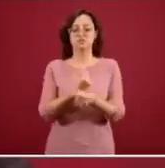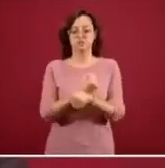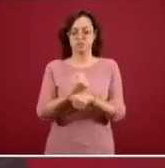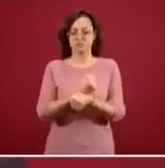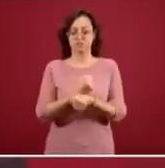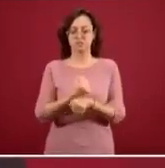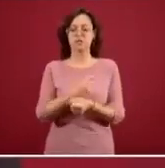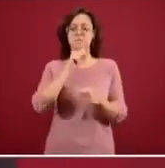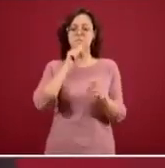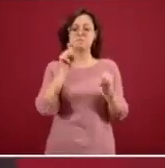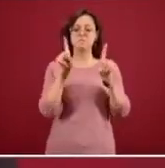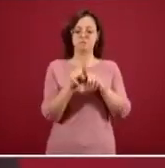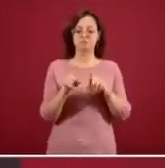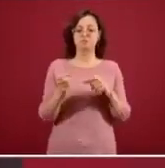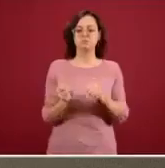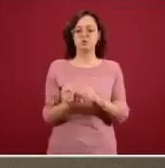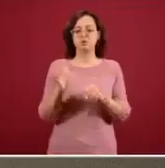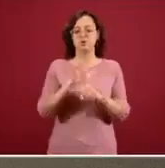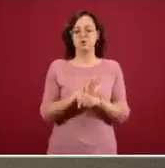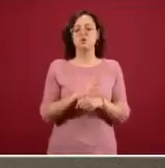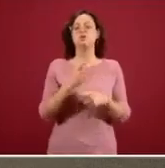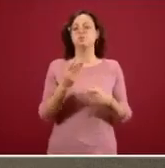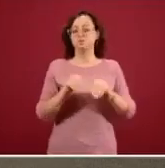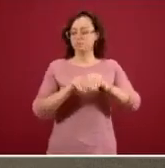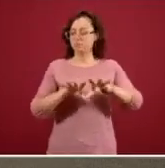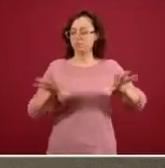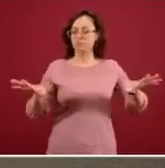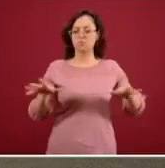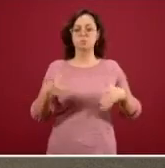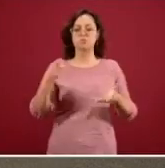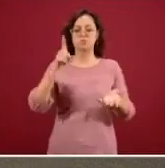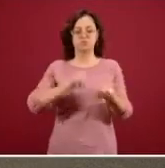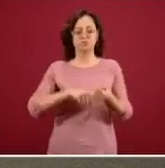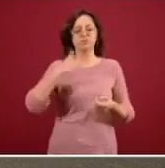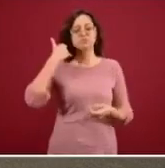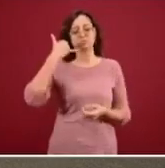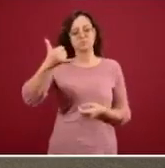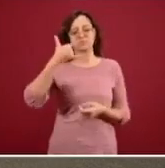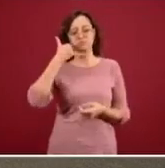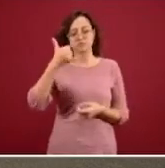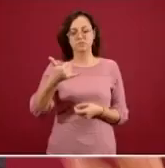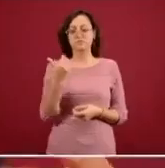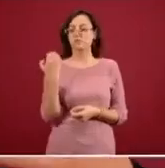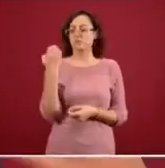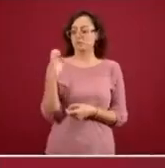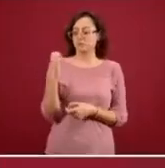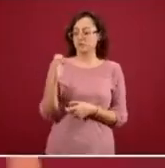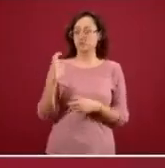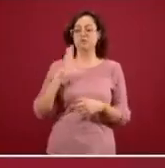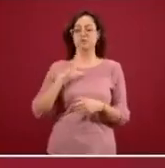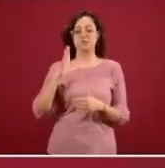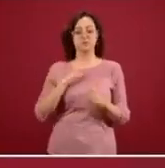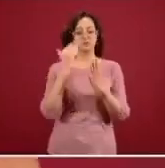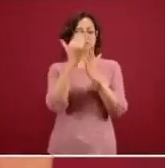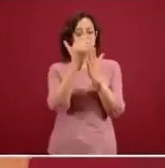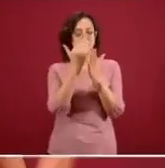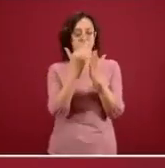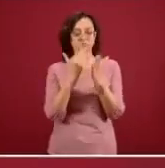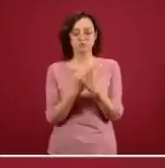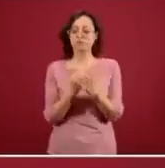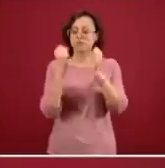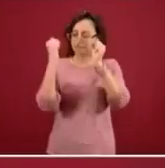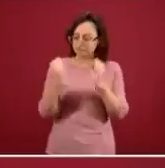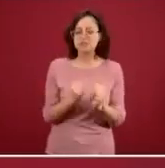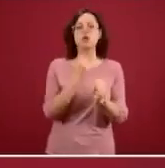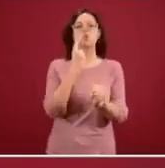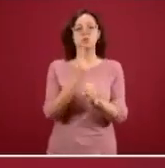también en el portal de coronavirus.gov.mx, estos números telefónicos. Desde enero se definió un protocolo de